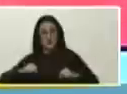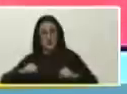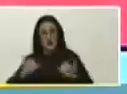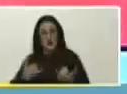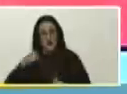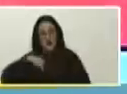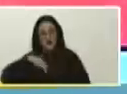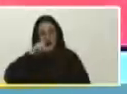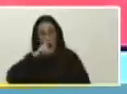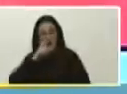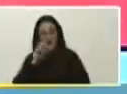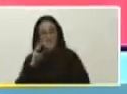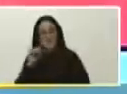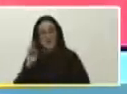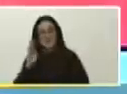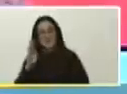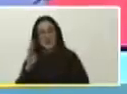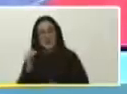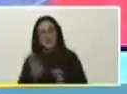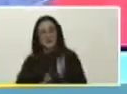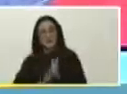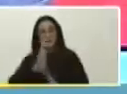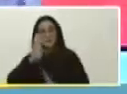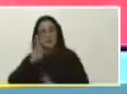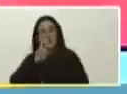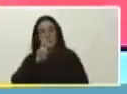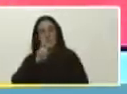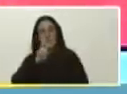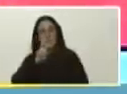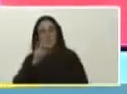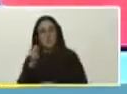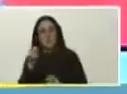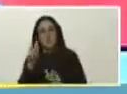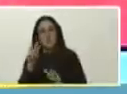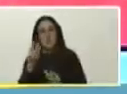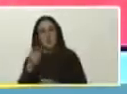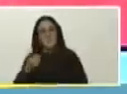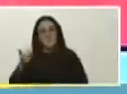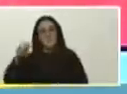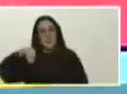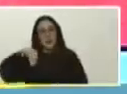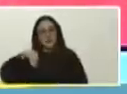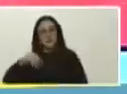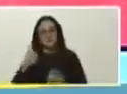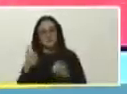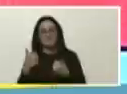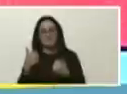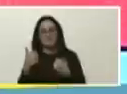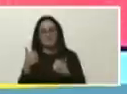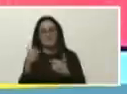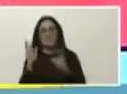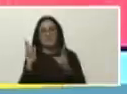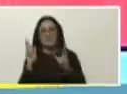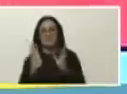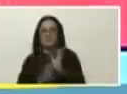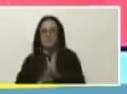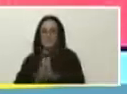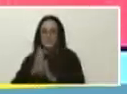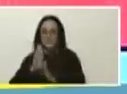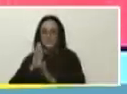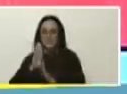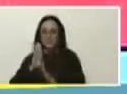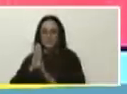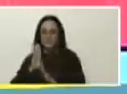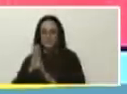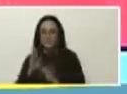Este año el Producto Interno Bruto va a tener un crecimiento de 2 dígitos, maravilloso. Y lo que está creciendo